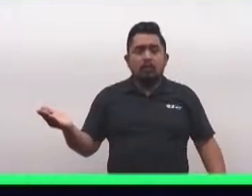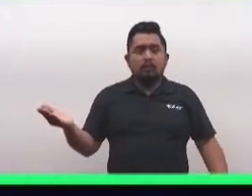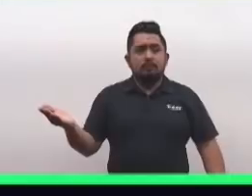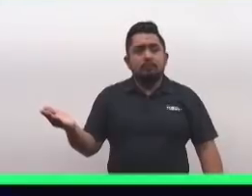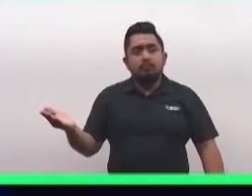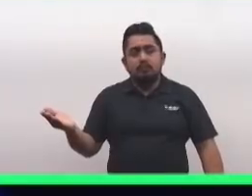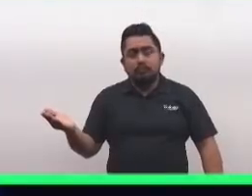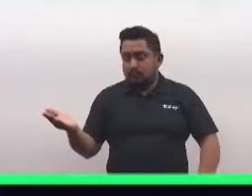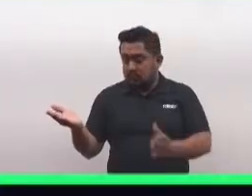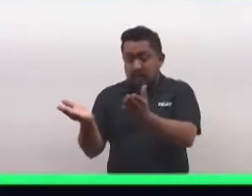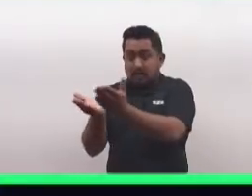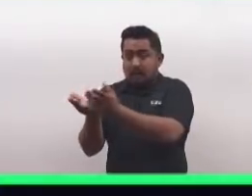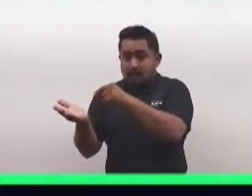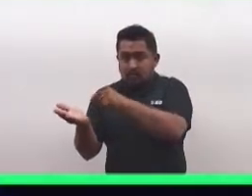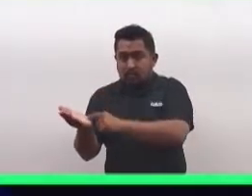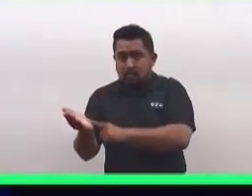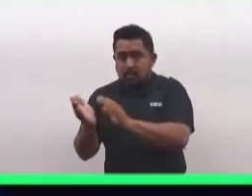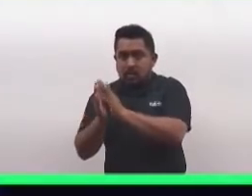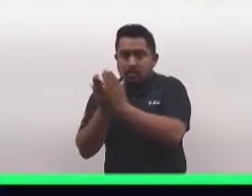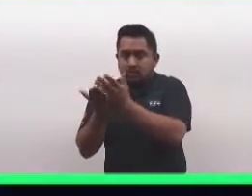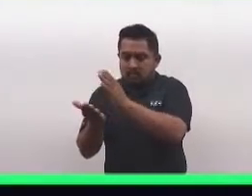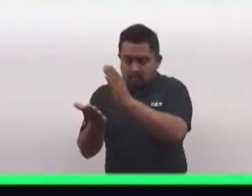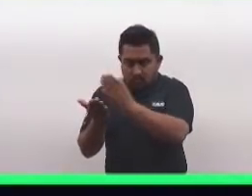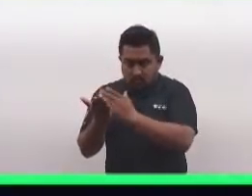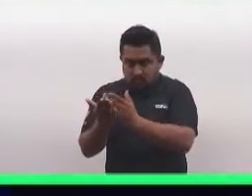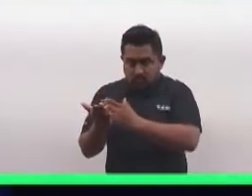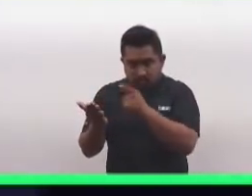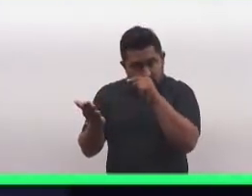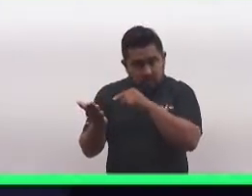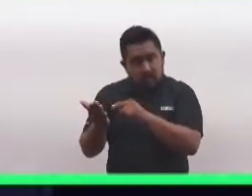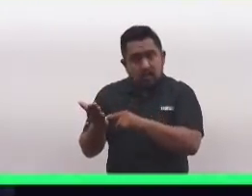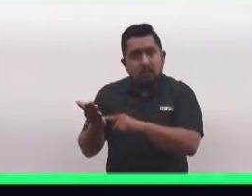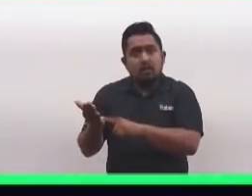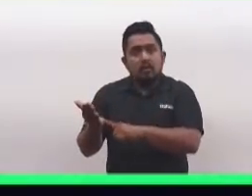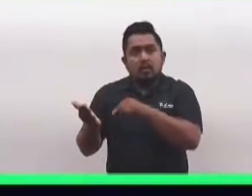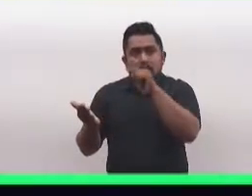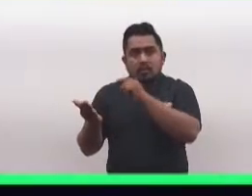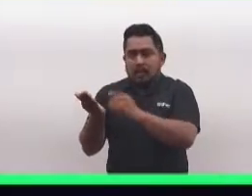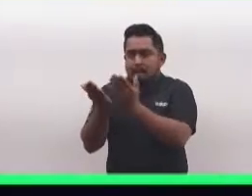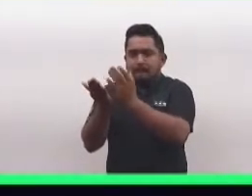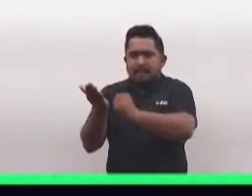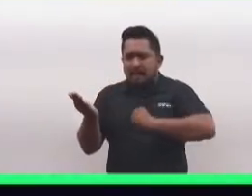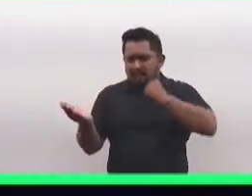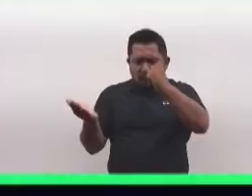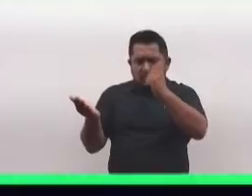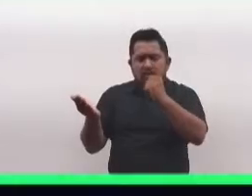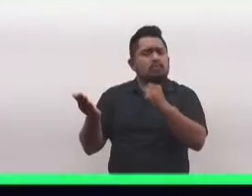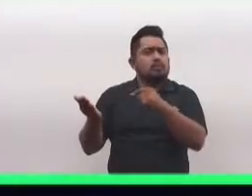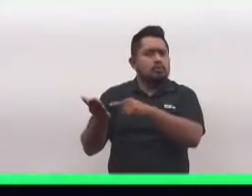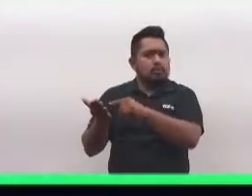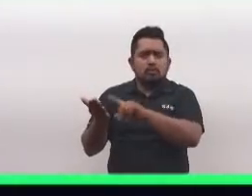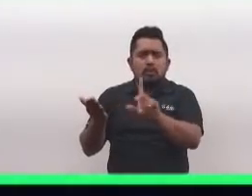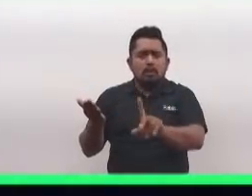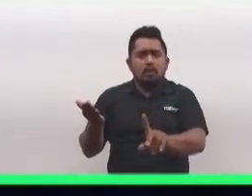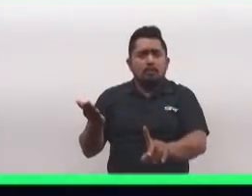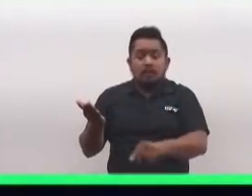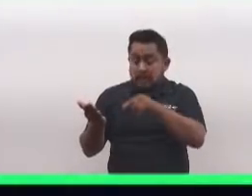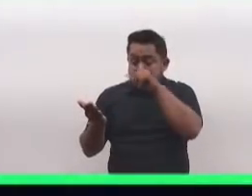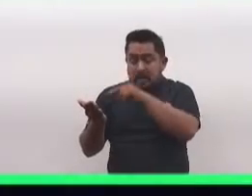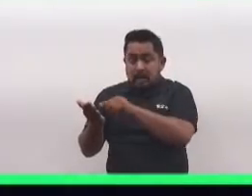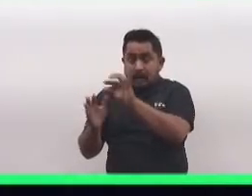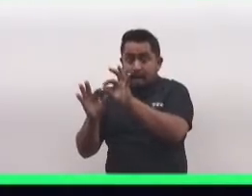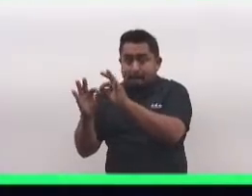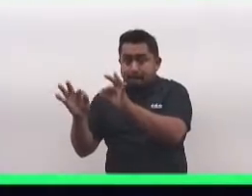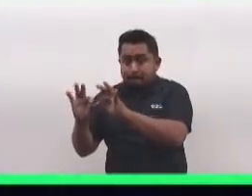la biblia como un libro del griego biblia un conjunto de pequeños libros no tiene un poder per se lo que tiene